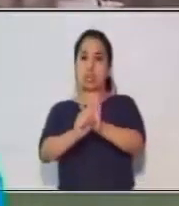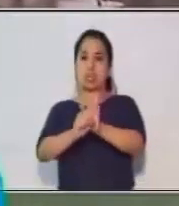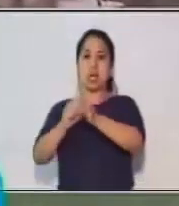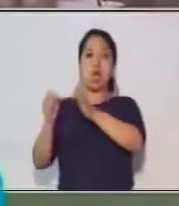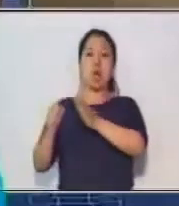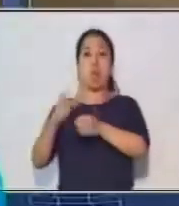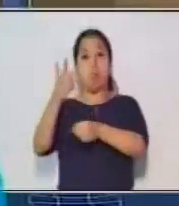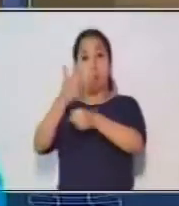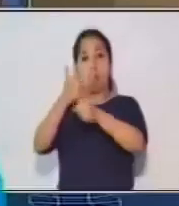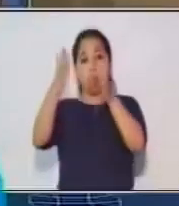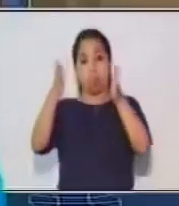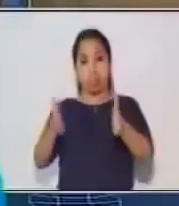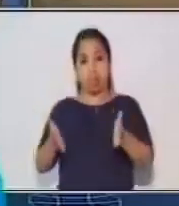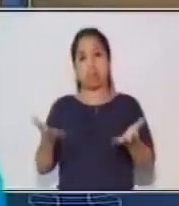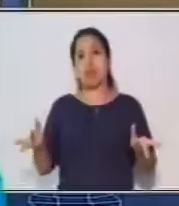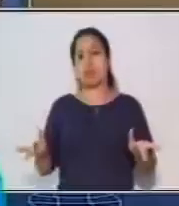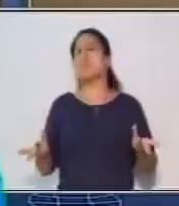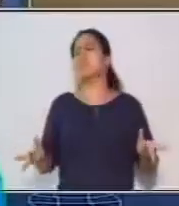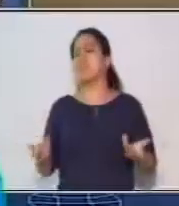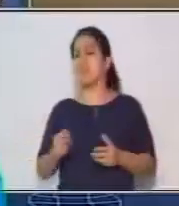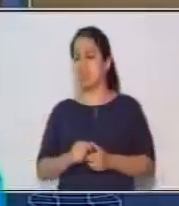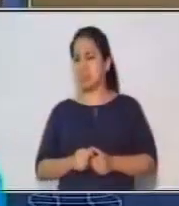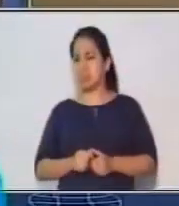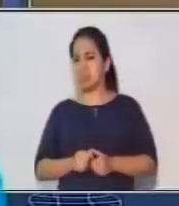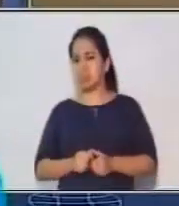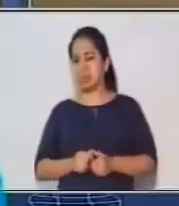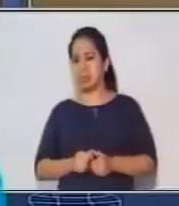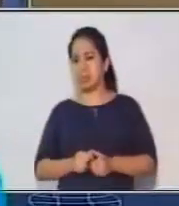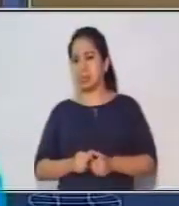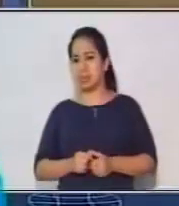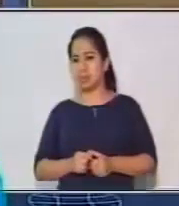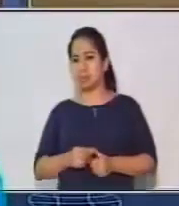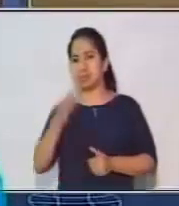excelente. ¿Qué más viene a tu mente?